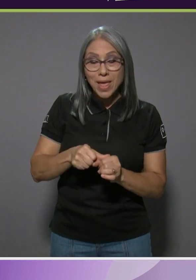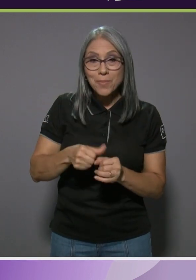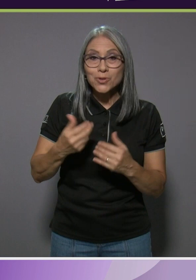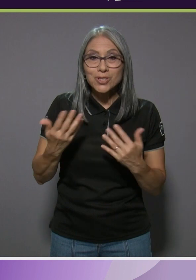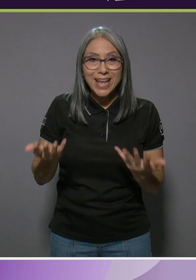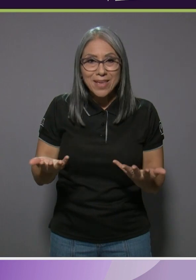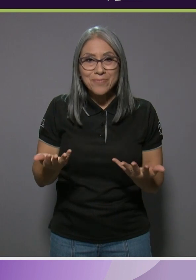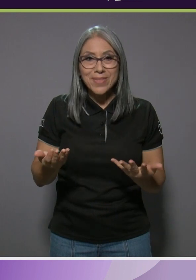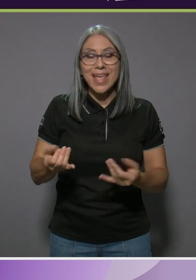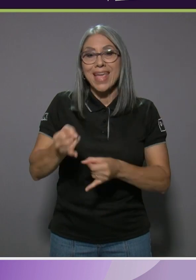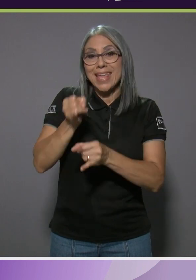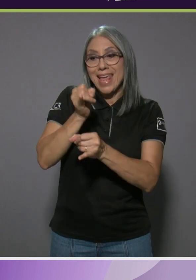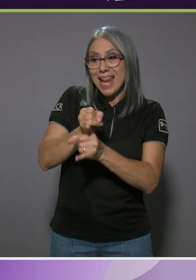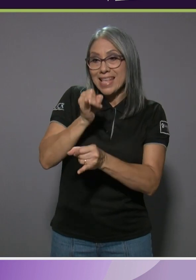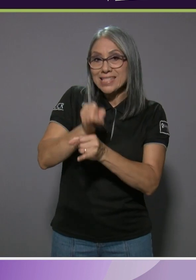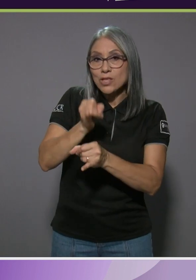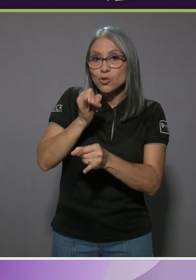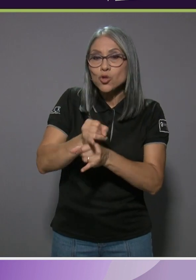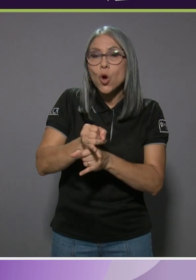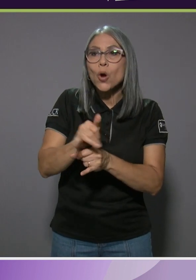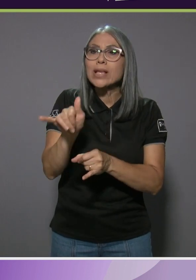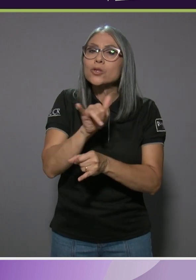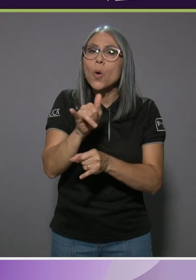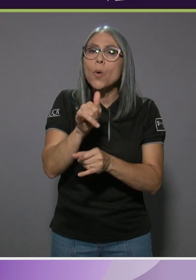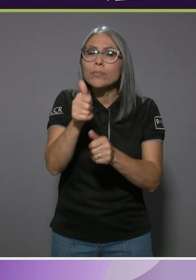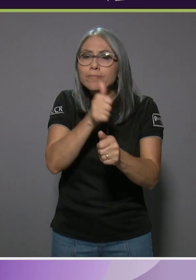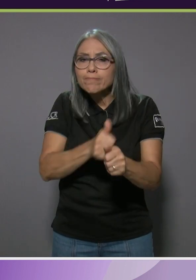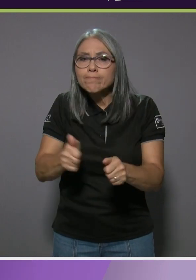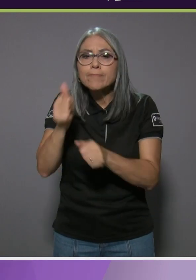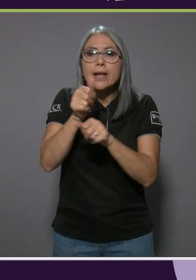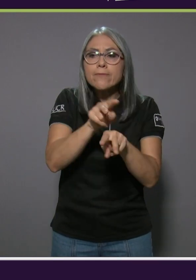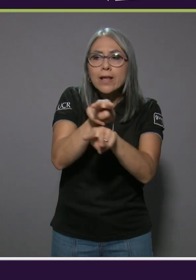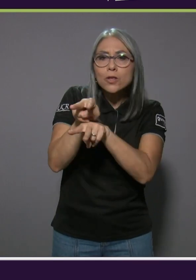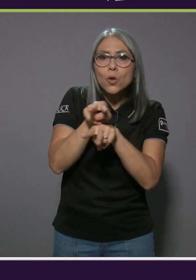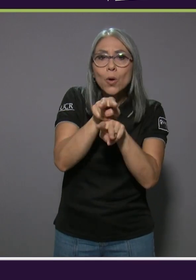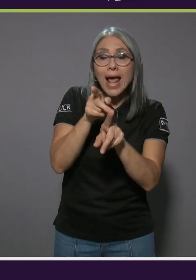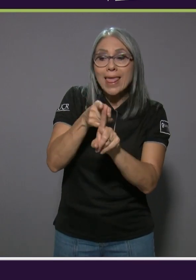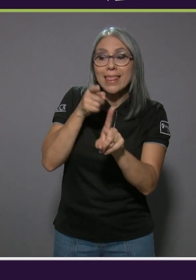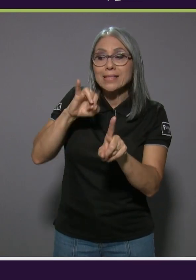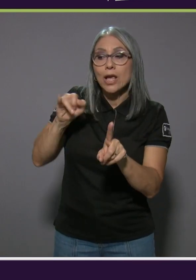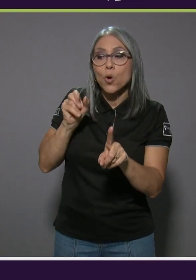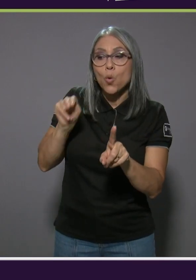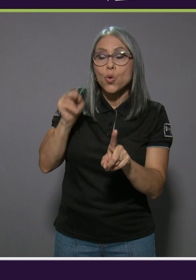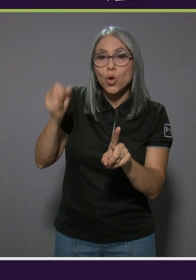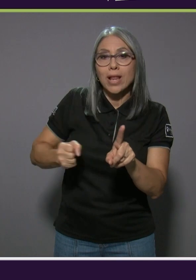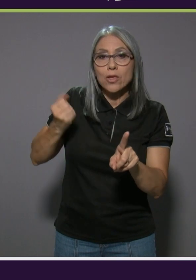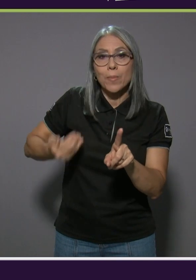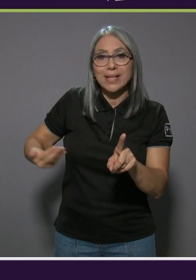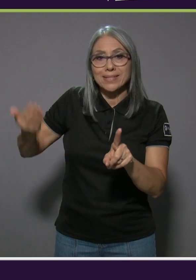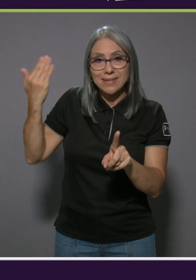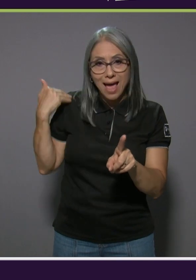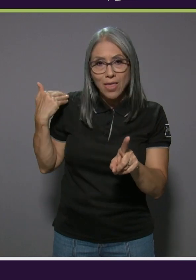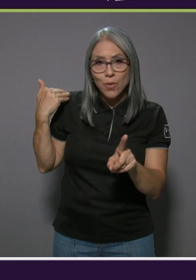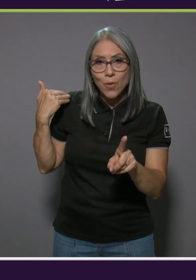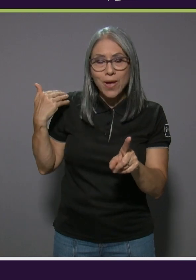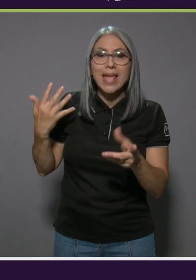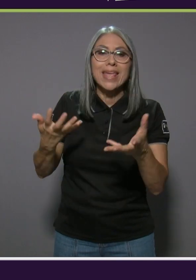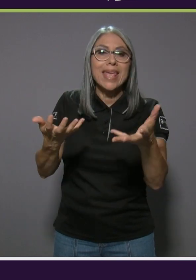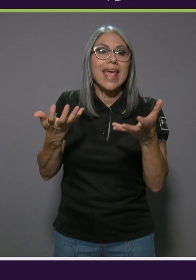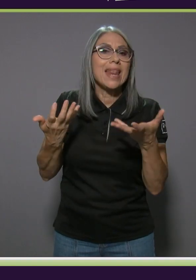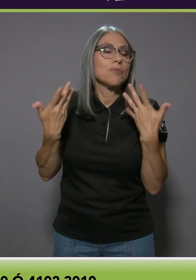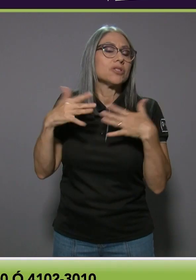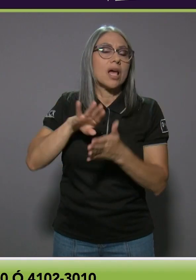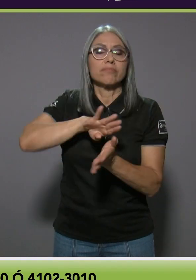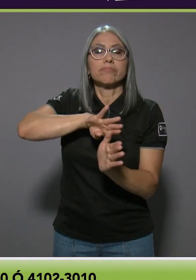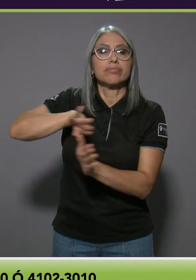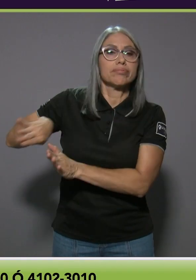estamos muy lejos, o por lo menos desde junio del año pasado, estamos sobre una línea de erradicar el asistencialismo.